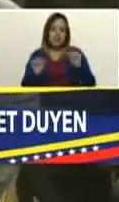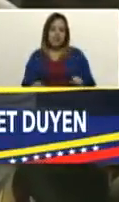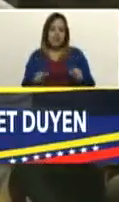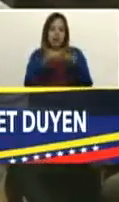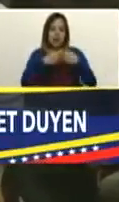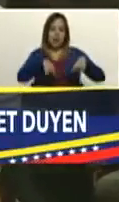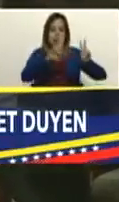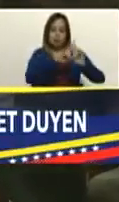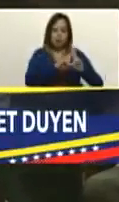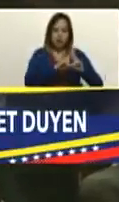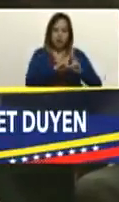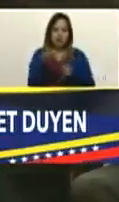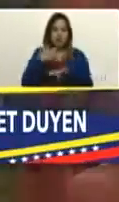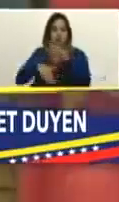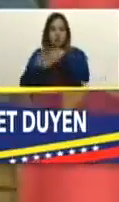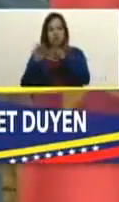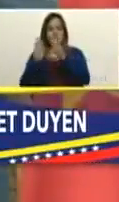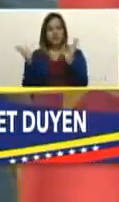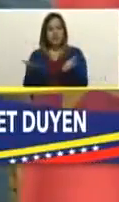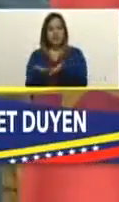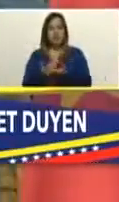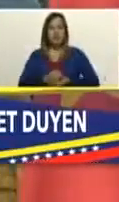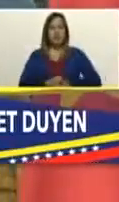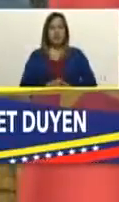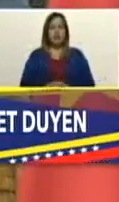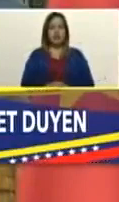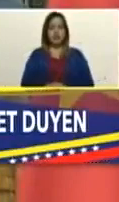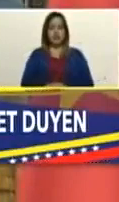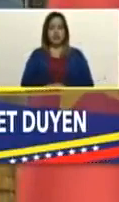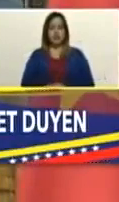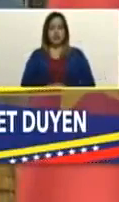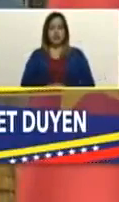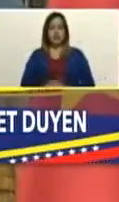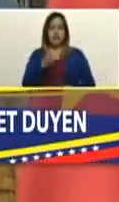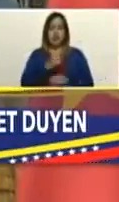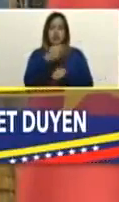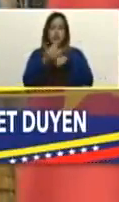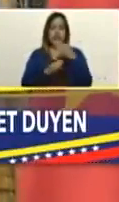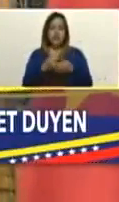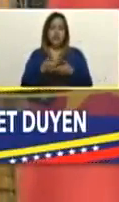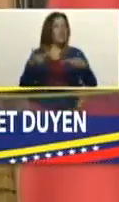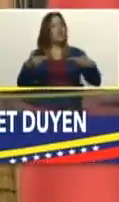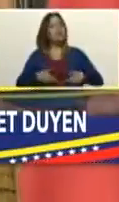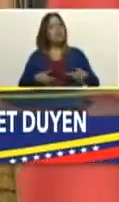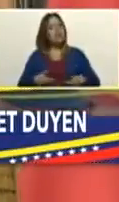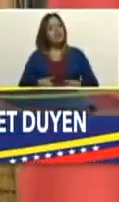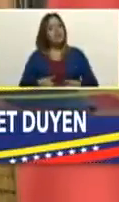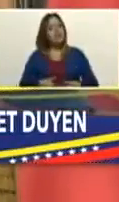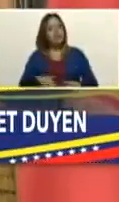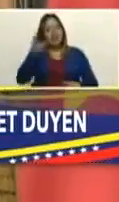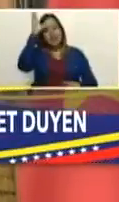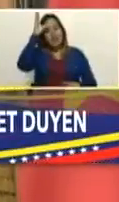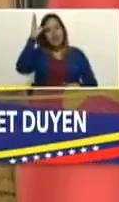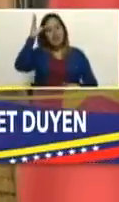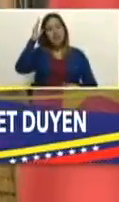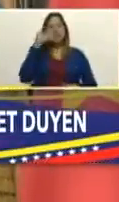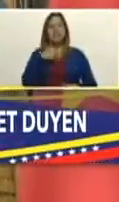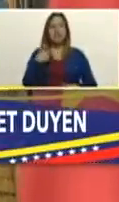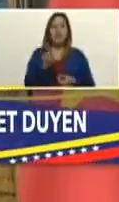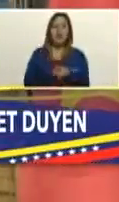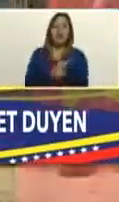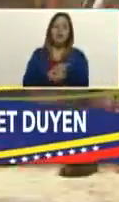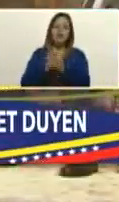Naciones Unidas, en la diplomacia mundial. Tenemos que hacer un gran esfuerzo, señor canciller, querido compañero Iván